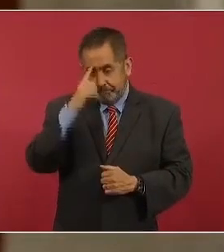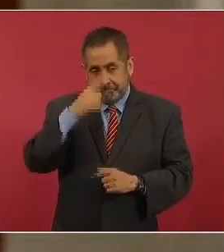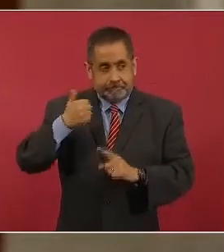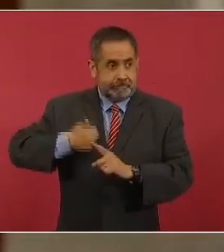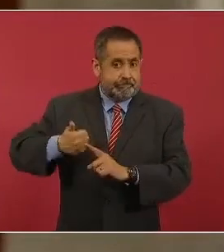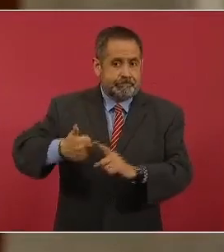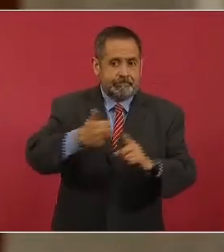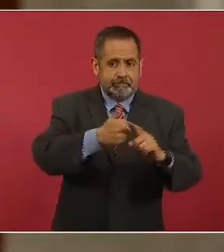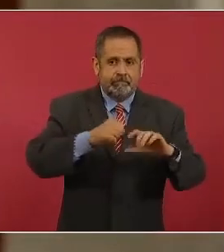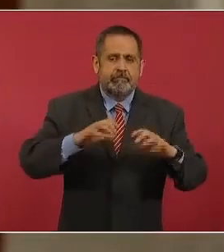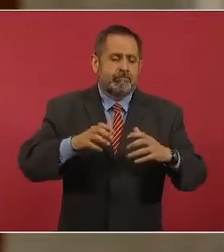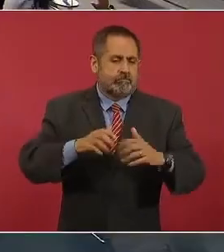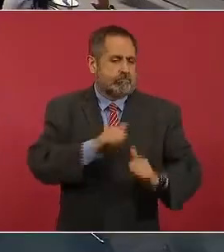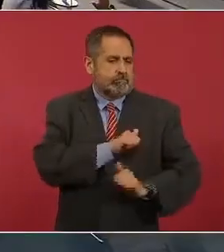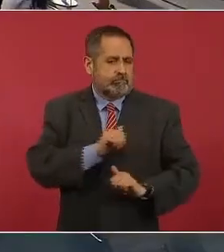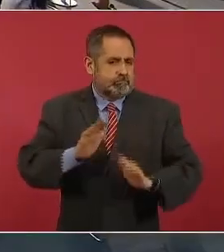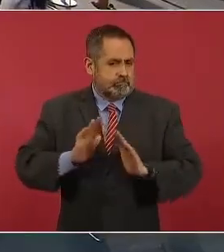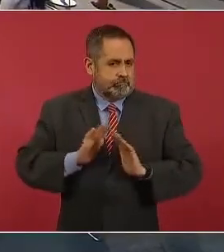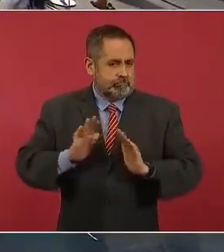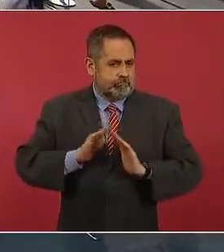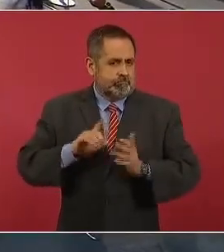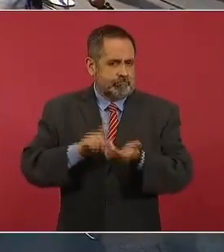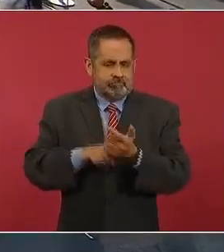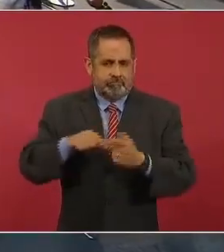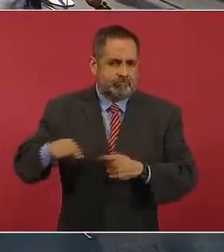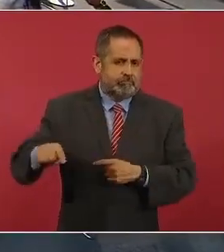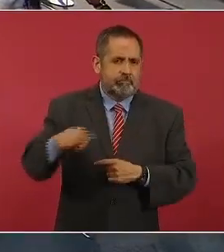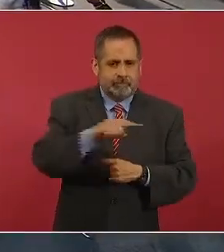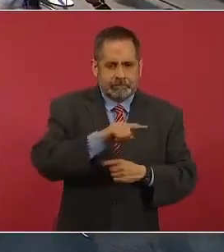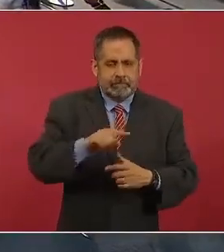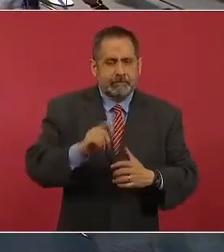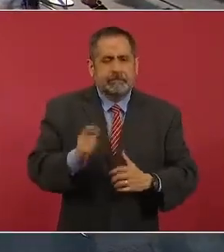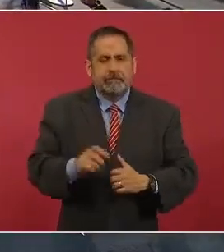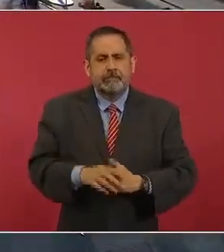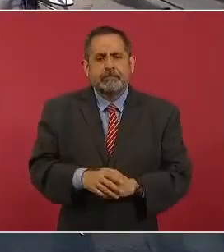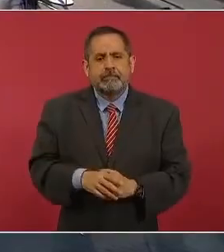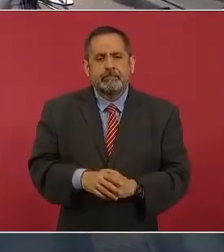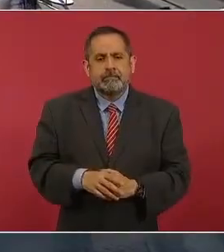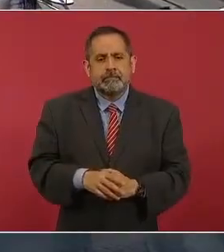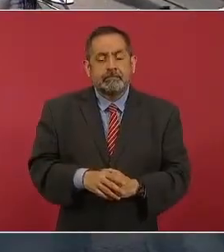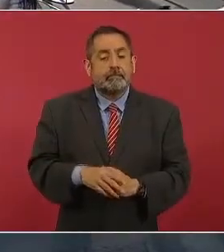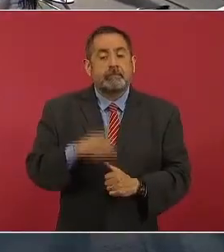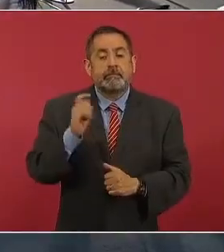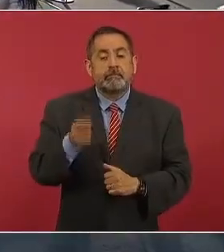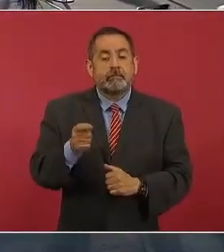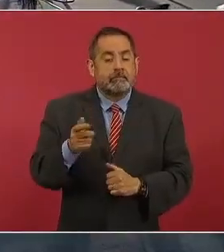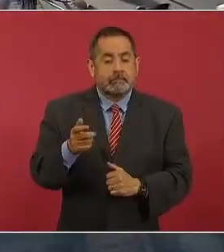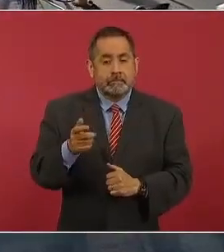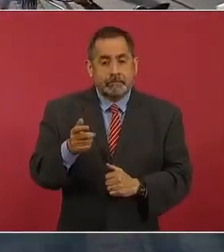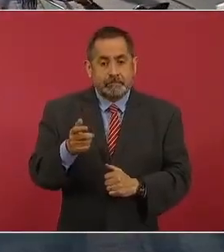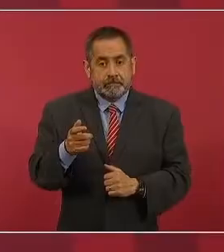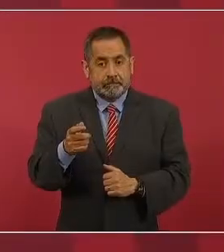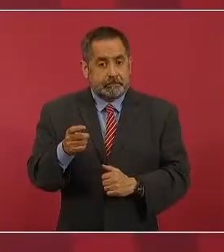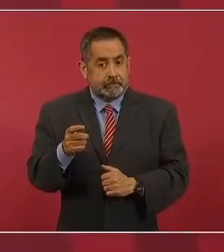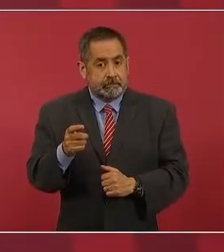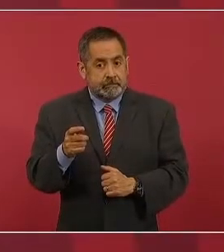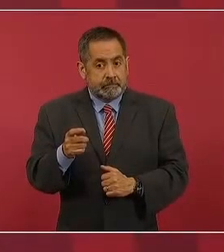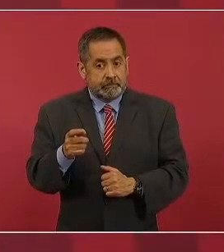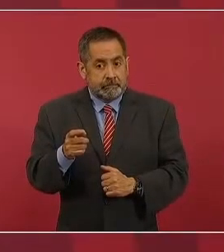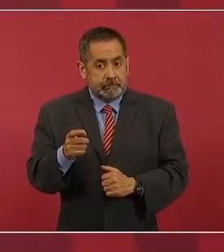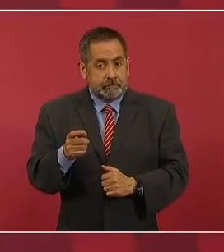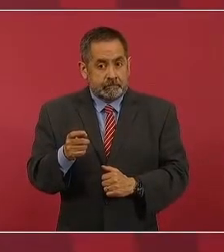elemento de las Fuerzas Armadas. Los que manejan